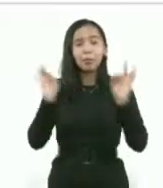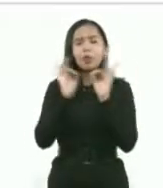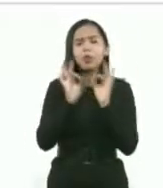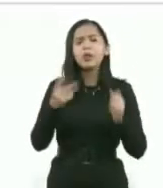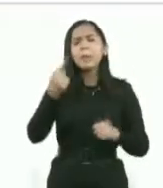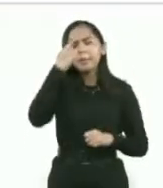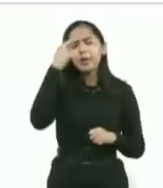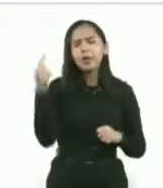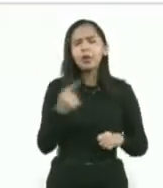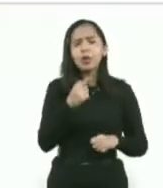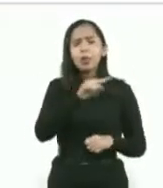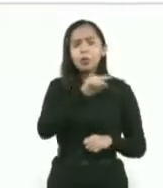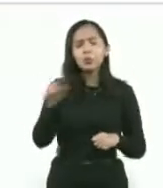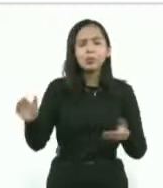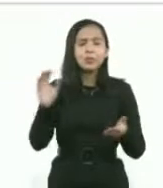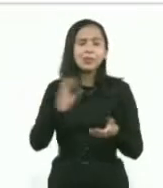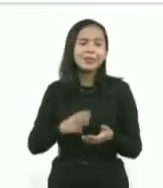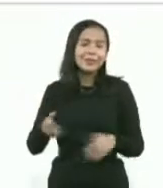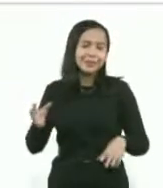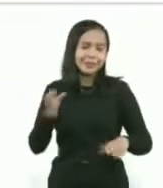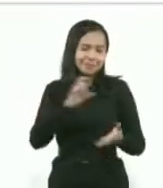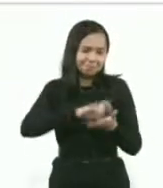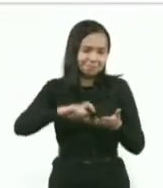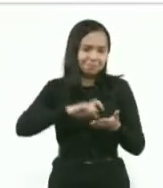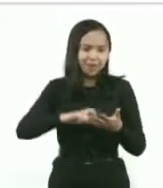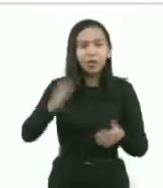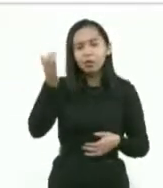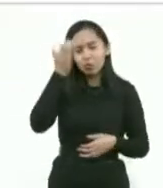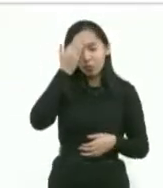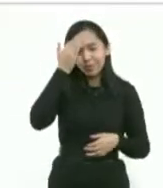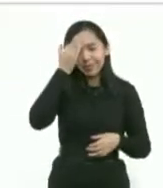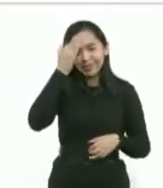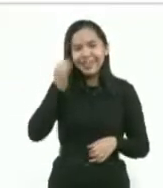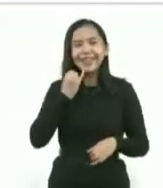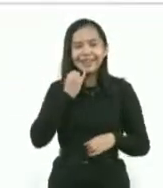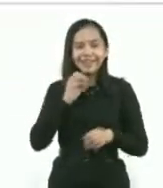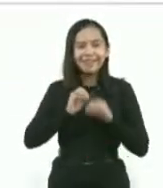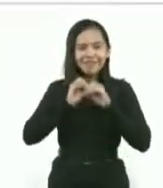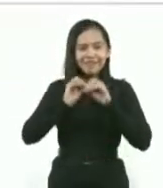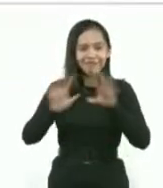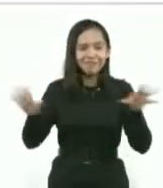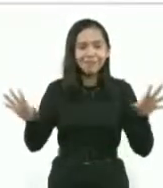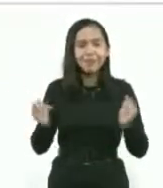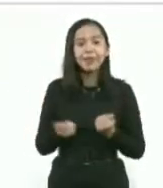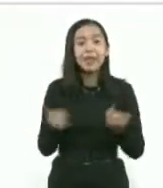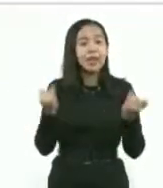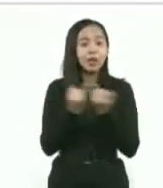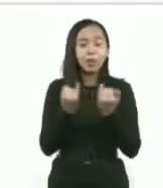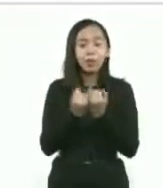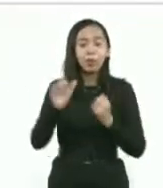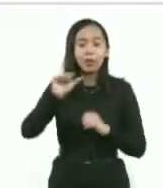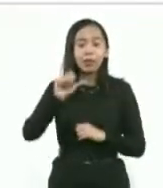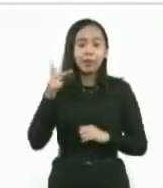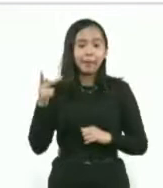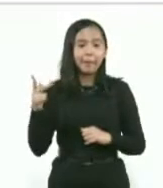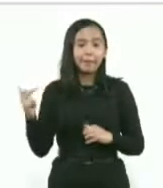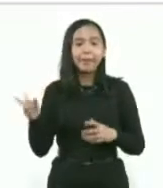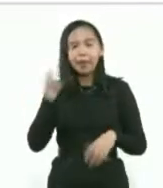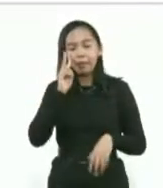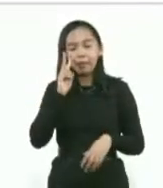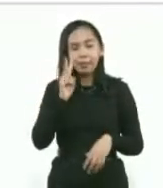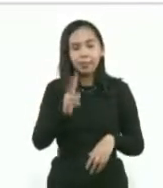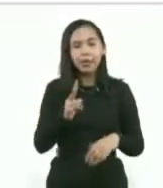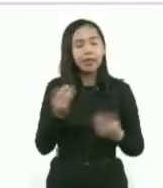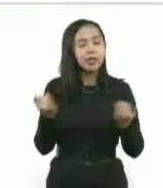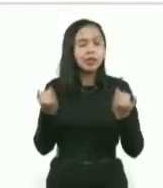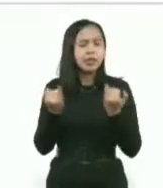para empoderarnos como consumidores con esta información. Además, en la misma app de Litro por Litro pueden